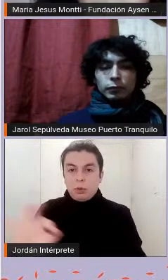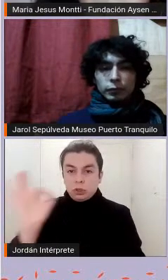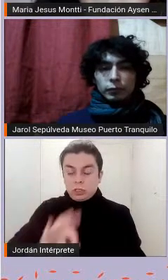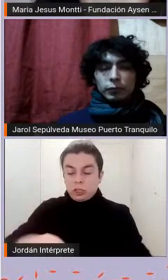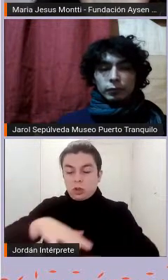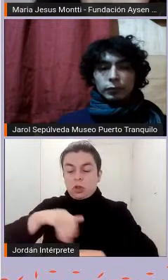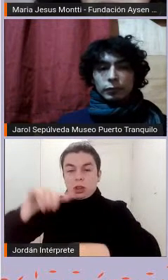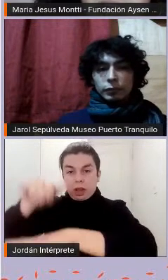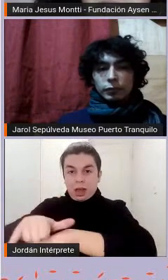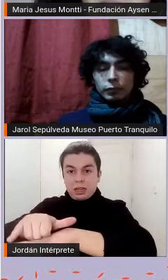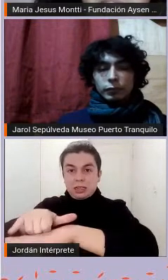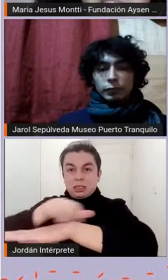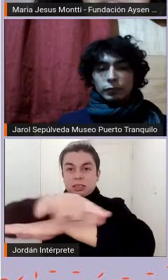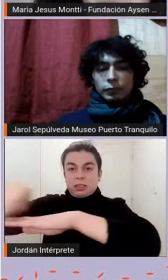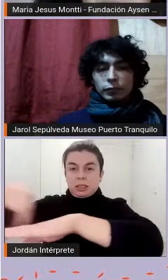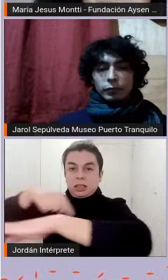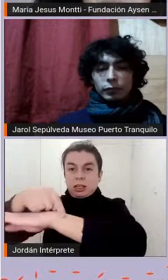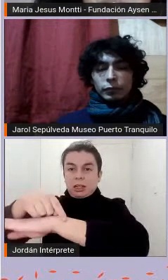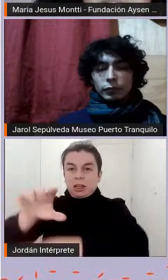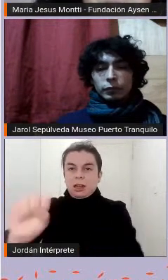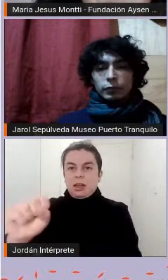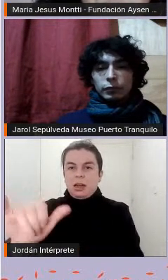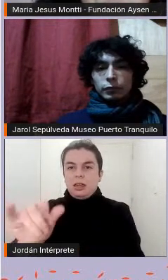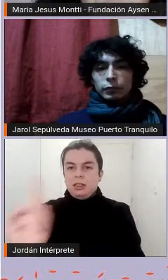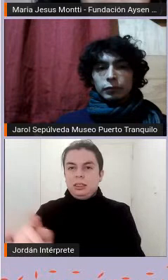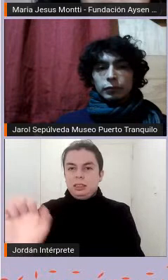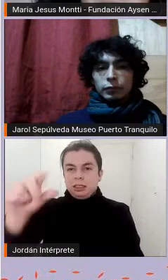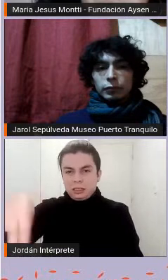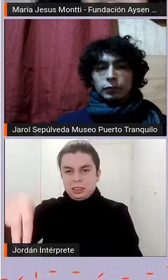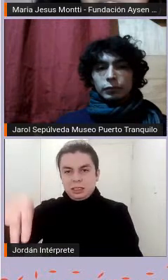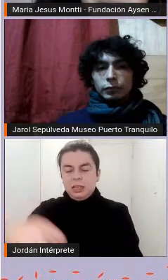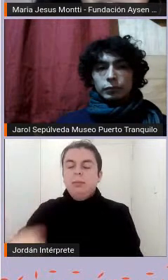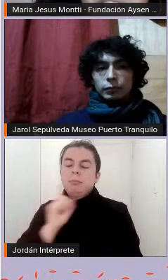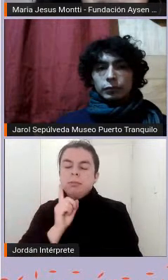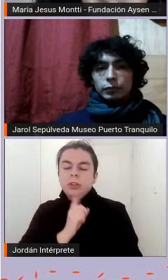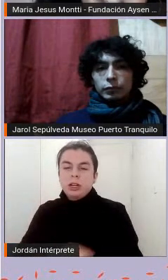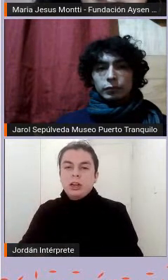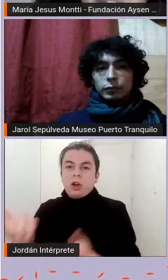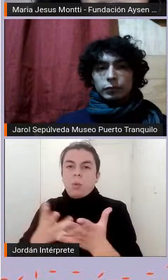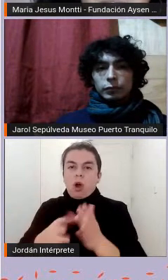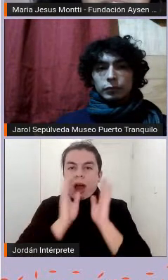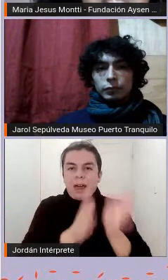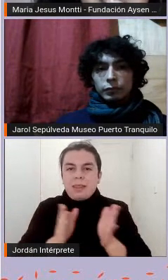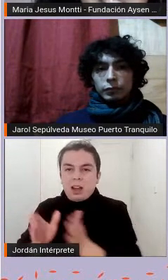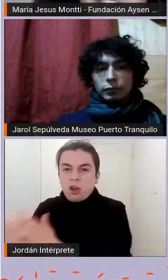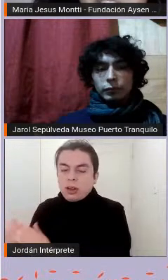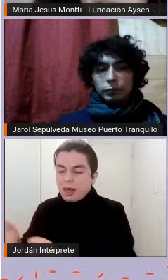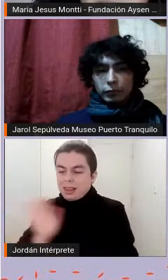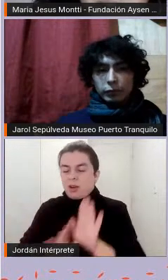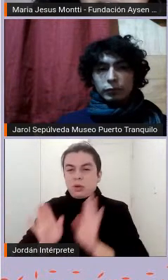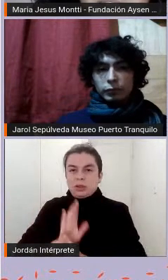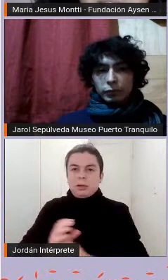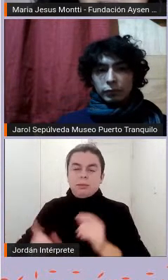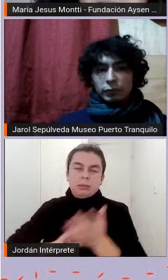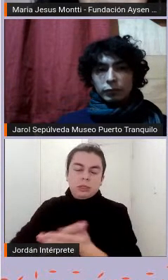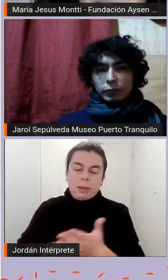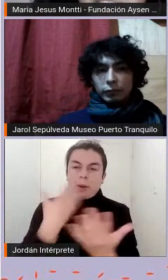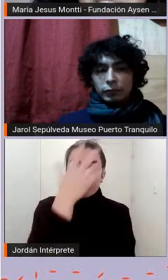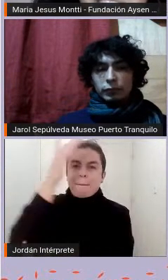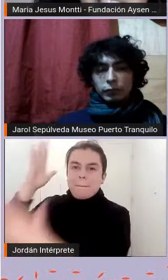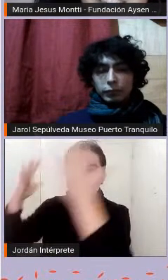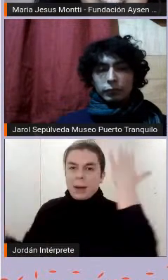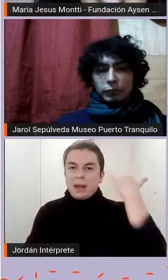¿ya? Eso quiere decir que el 50% del territorio entra en alguna categoría de parque nacional, reserva nacional,